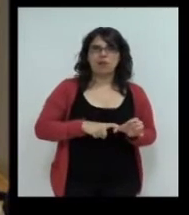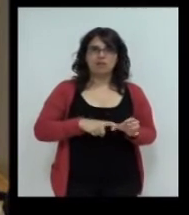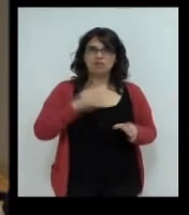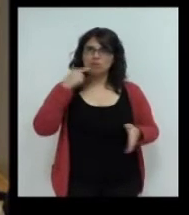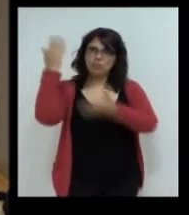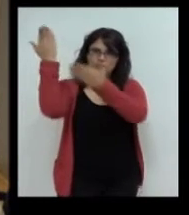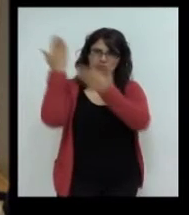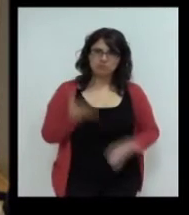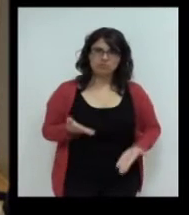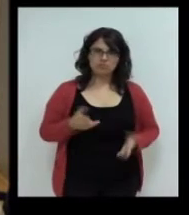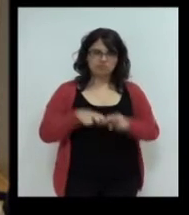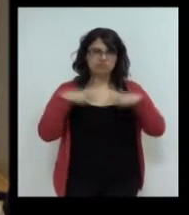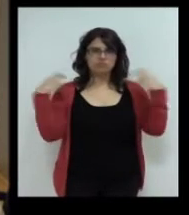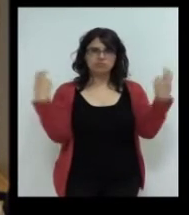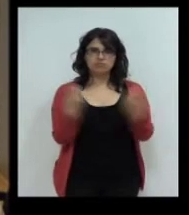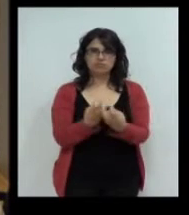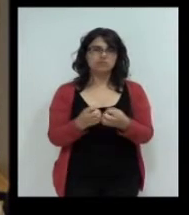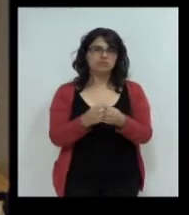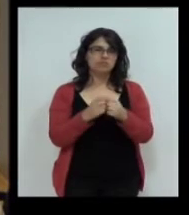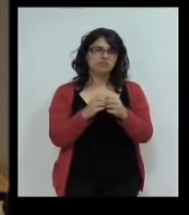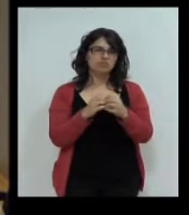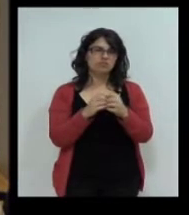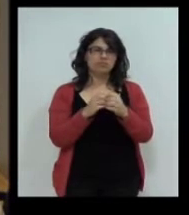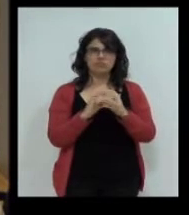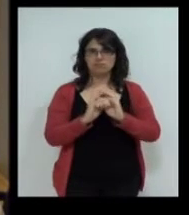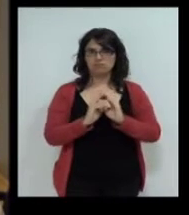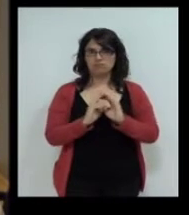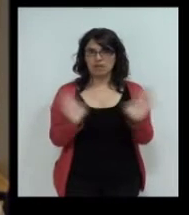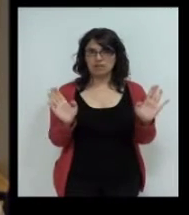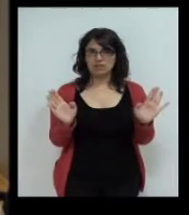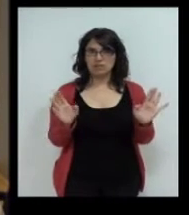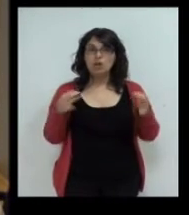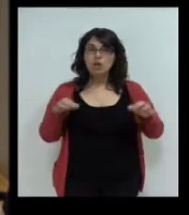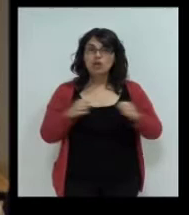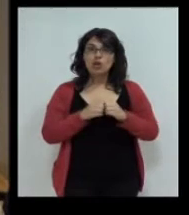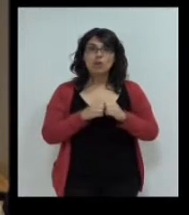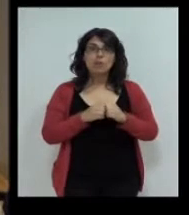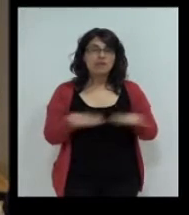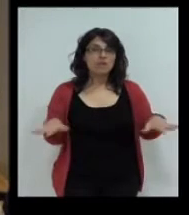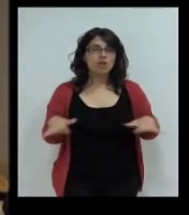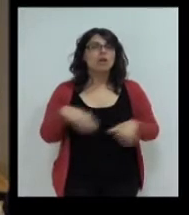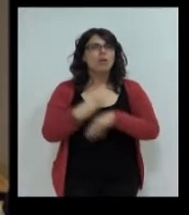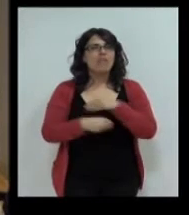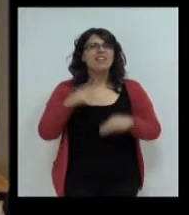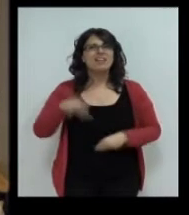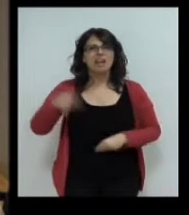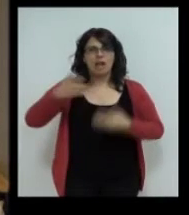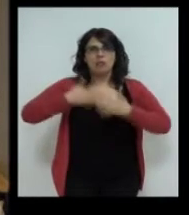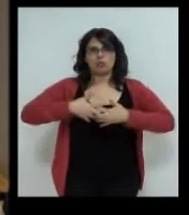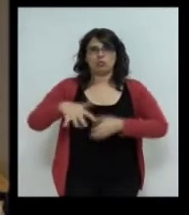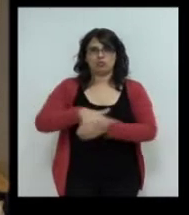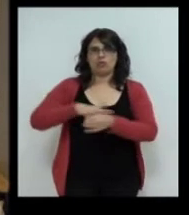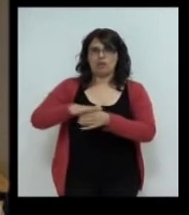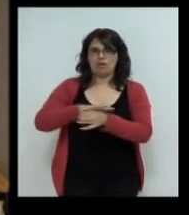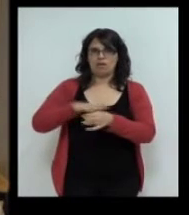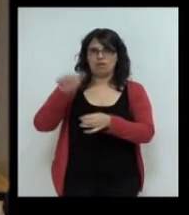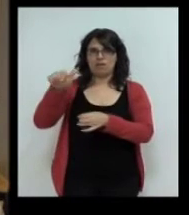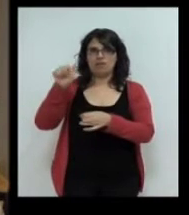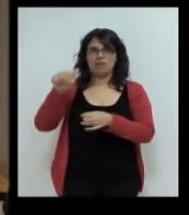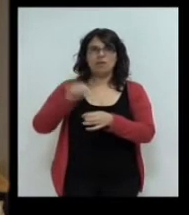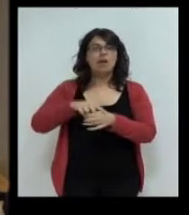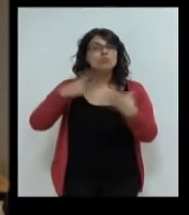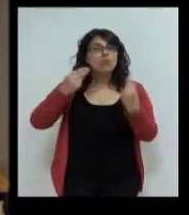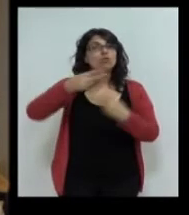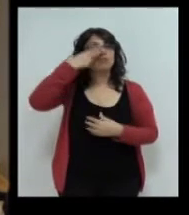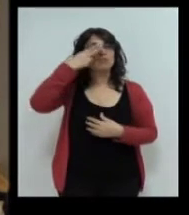acto, a mi mesa de reuniones, pero la normalización nace de la industria y hay muchos intereses, sobre todo de empresas que dominan mercado, en que